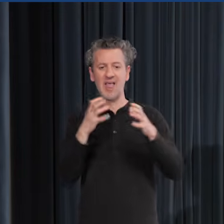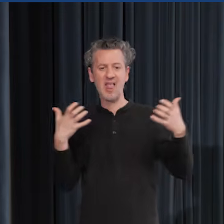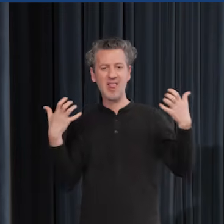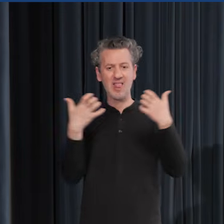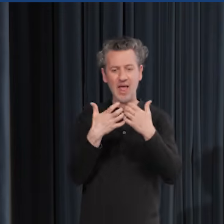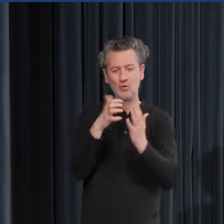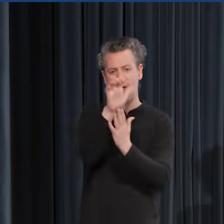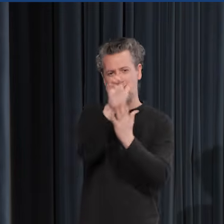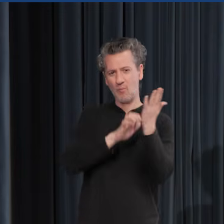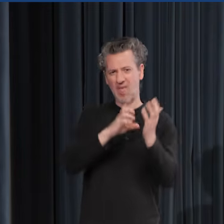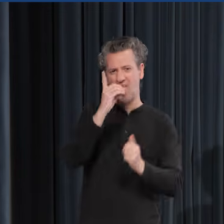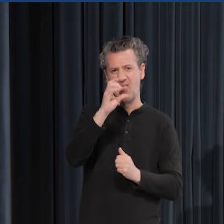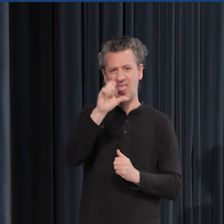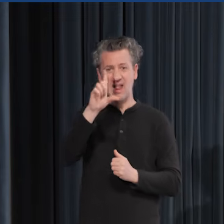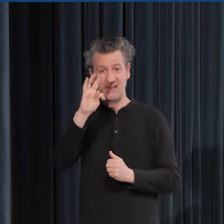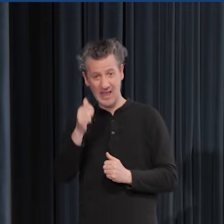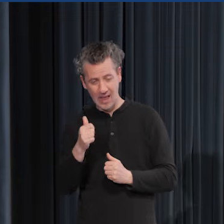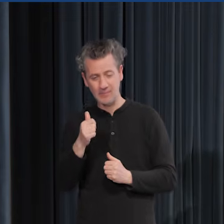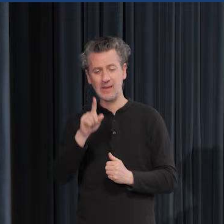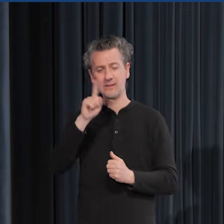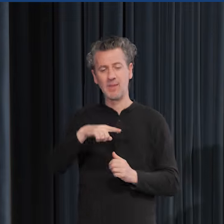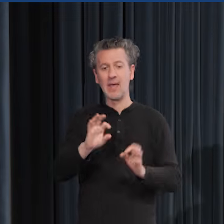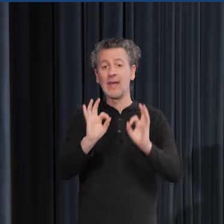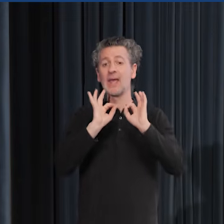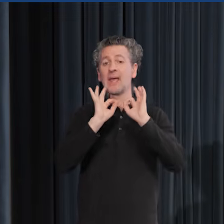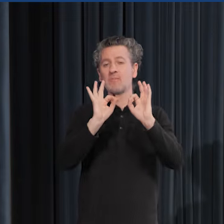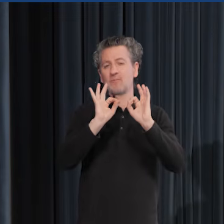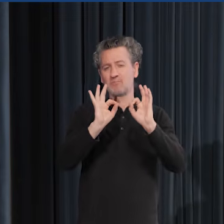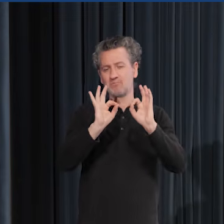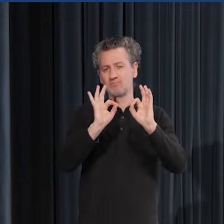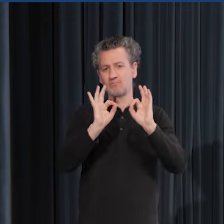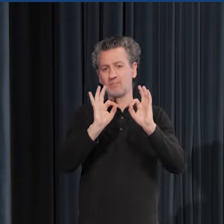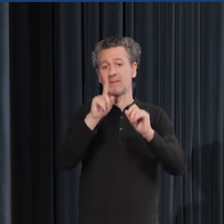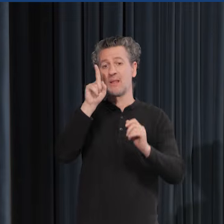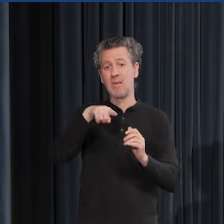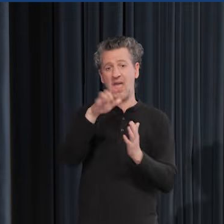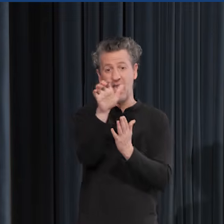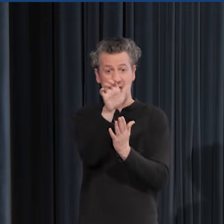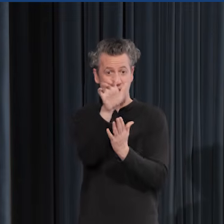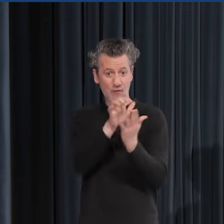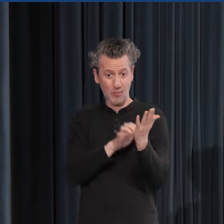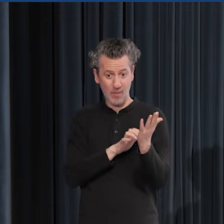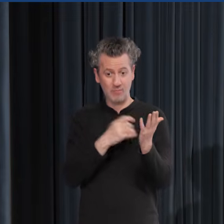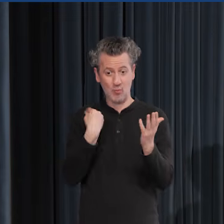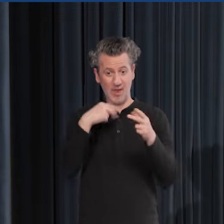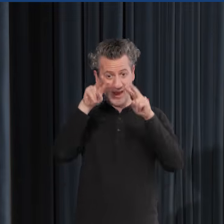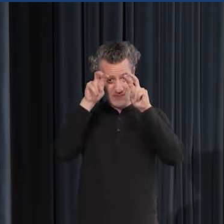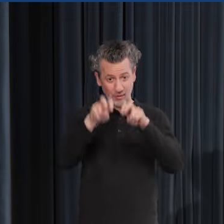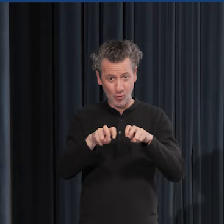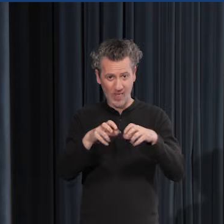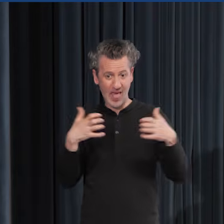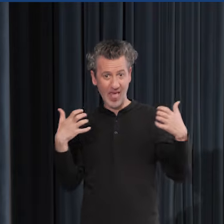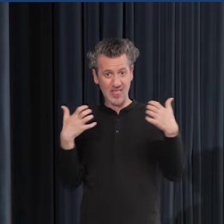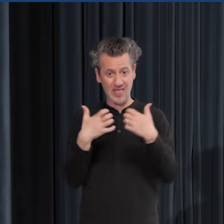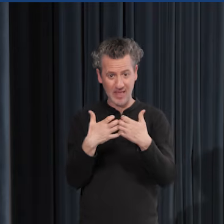del informe Delta, y en particular y de una manera más específica los informes literales de las investigaciones de accidentes que